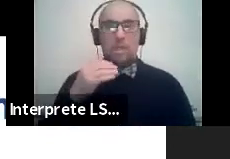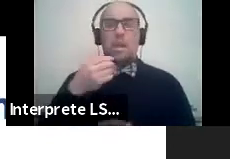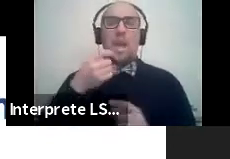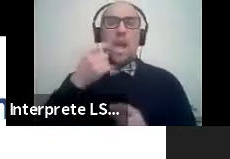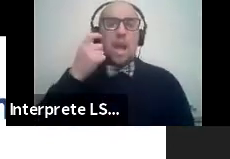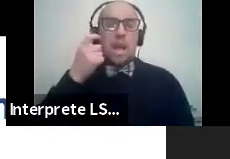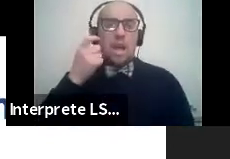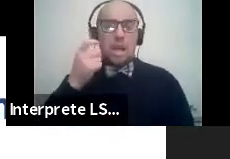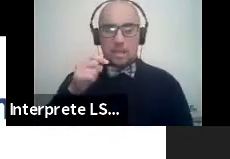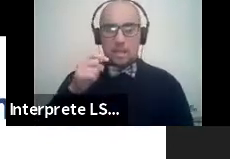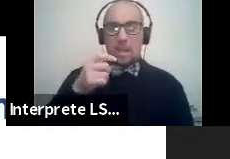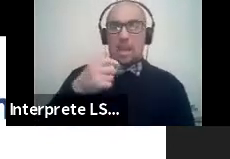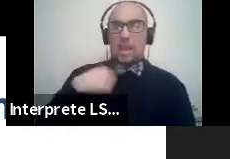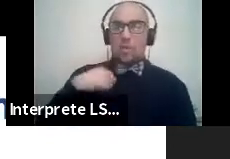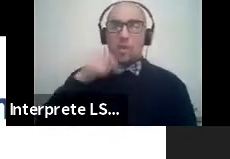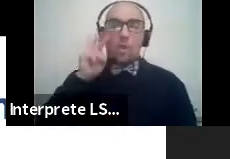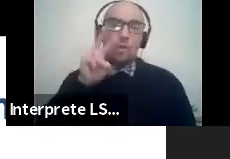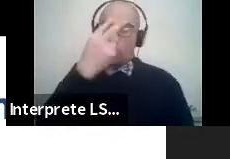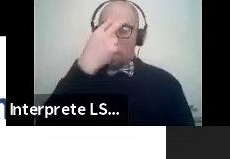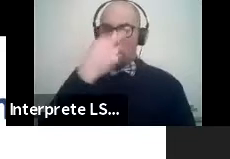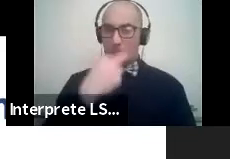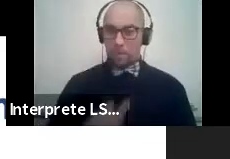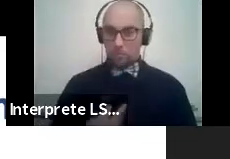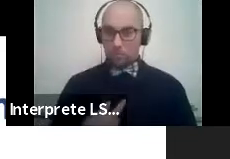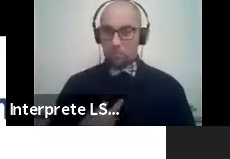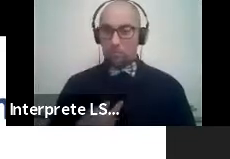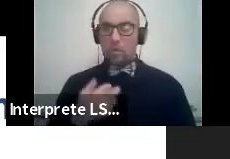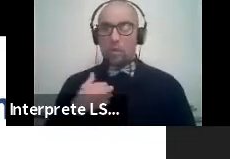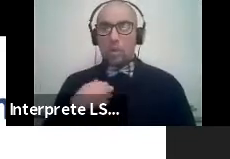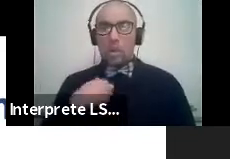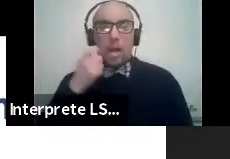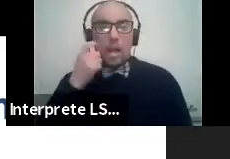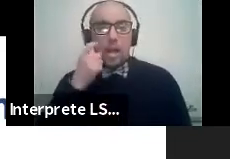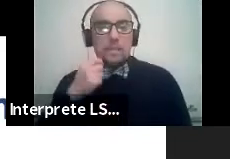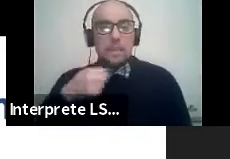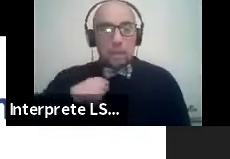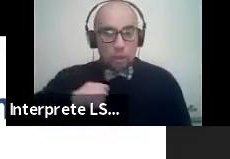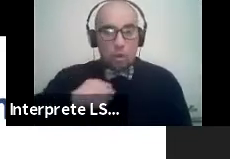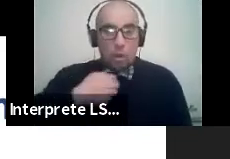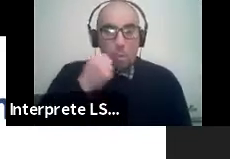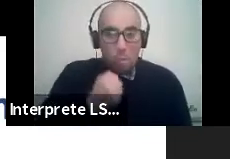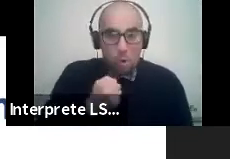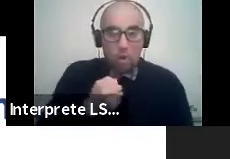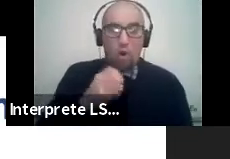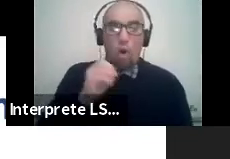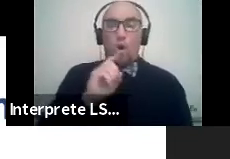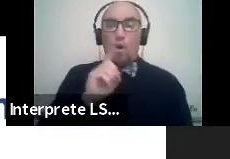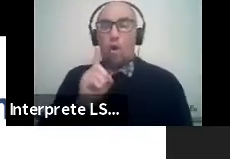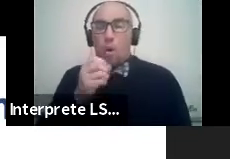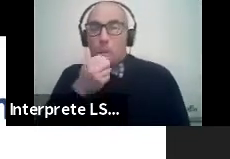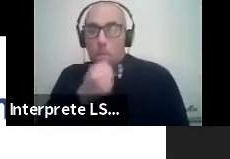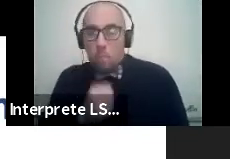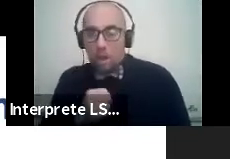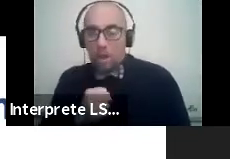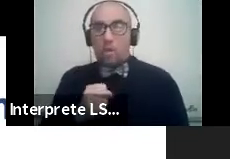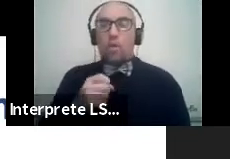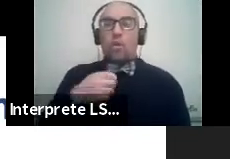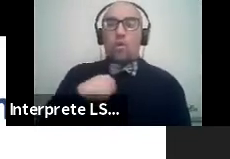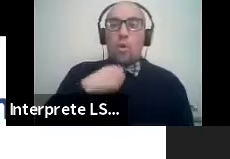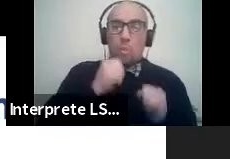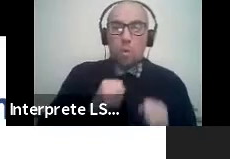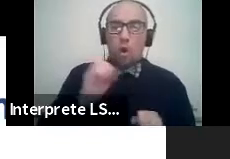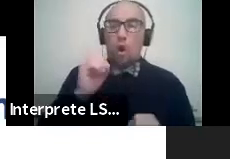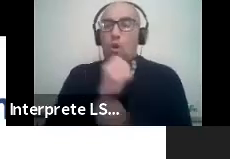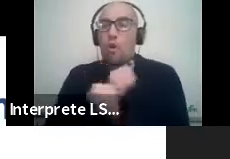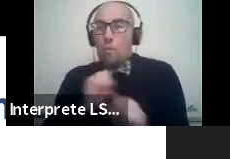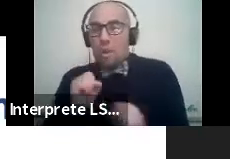autoconcepto matemático. O sea, ¿qué quiere decir con eso? Son las creencias que yo tengo acerca de mí mismo, si es que yo soy o no una persona matemática, si